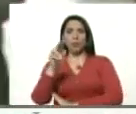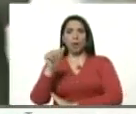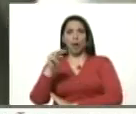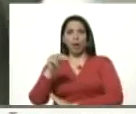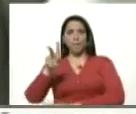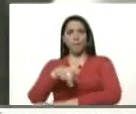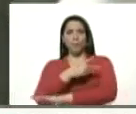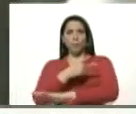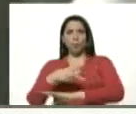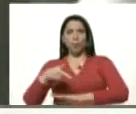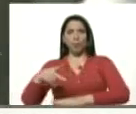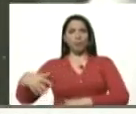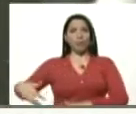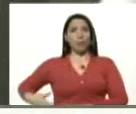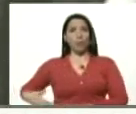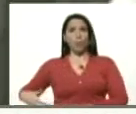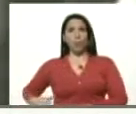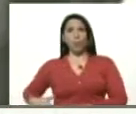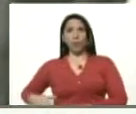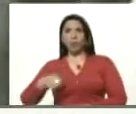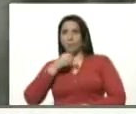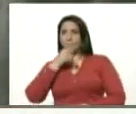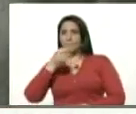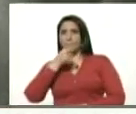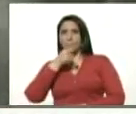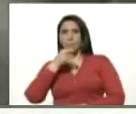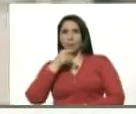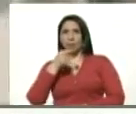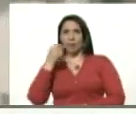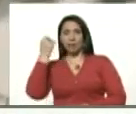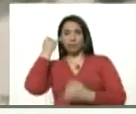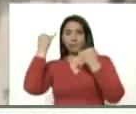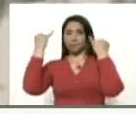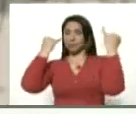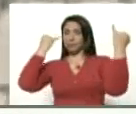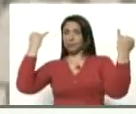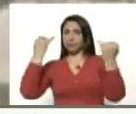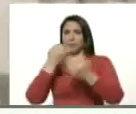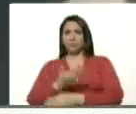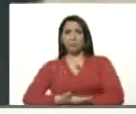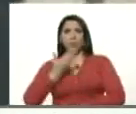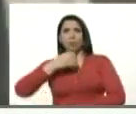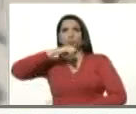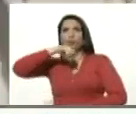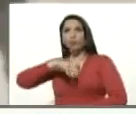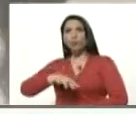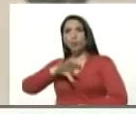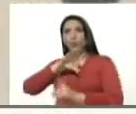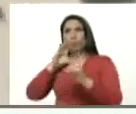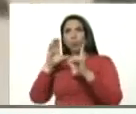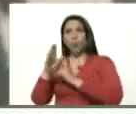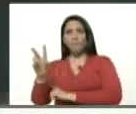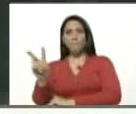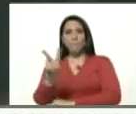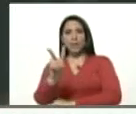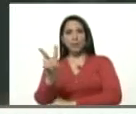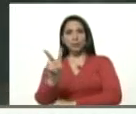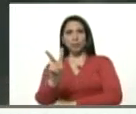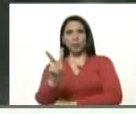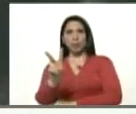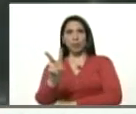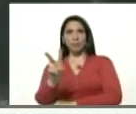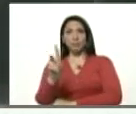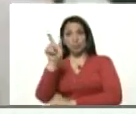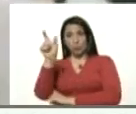poeta, humorista, periodista, un intelectual imprescindible en la historia cultural venezolana.